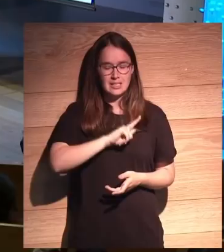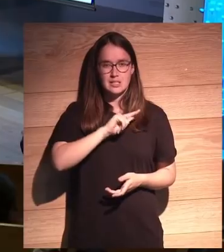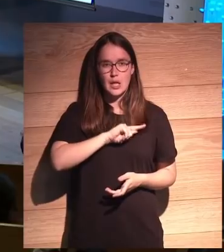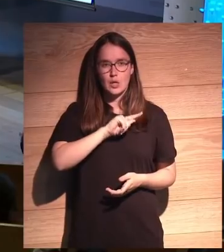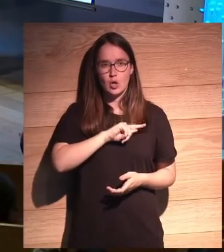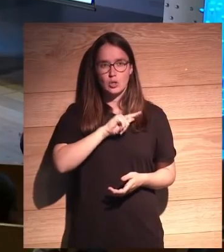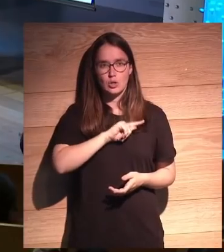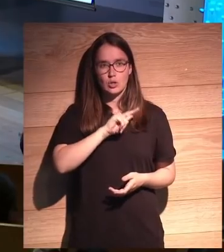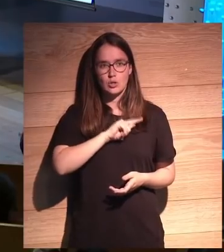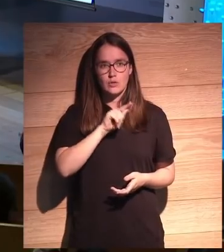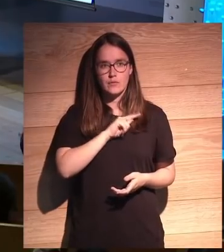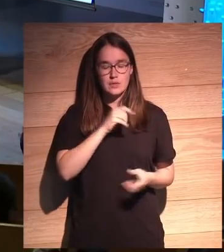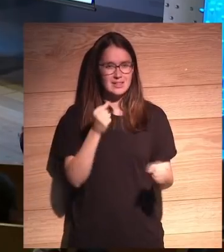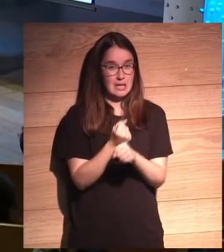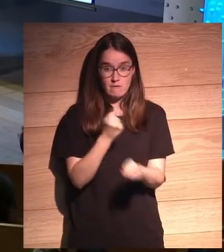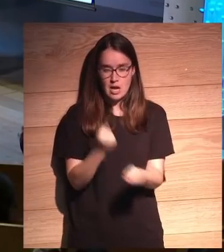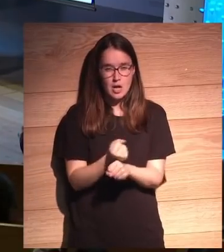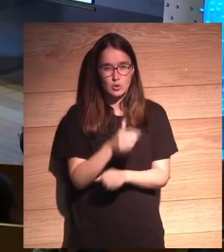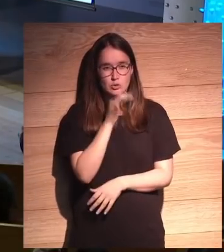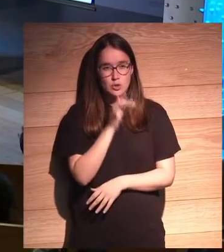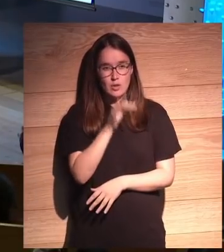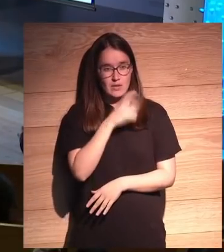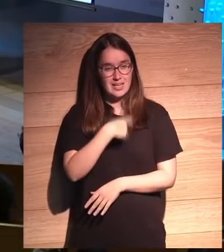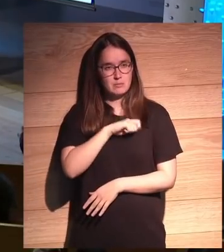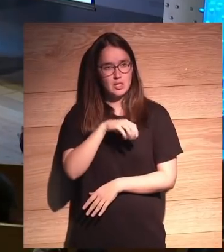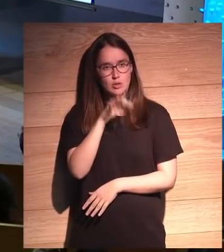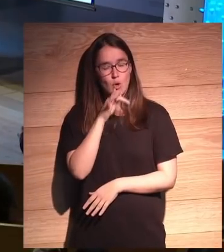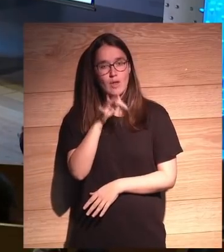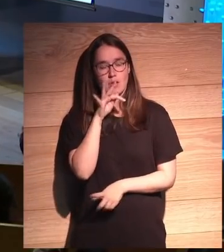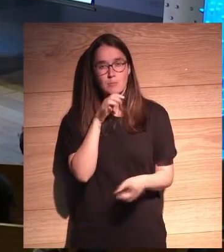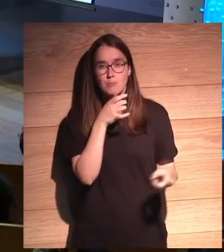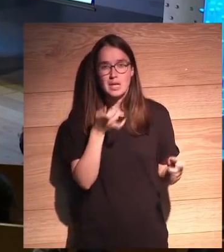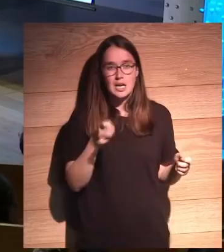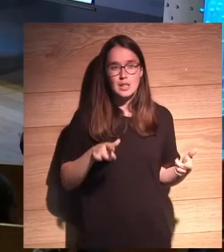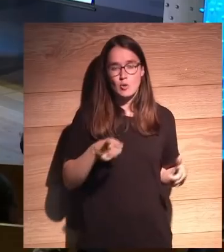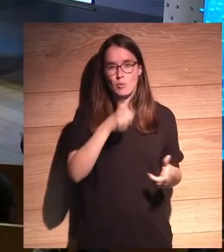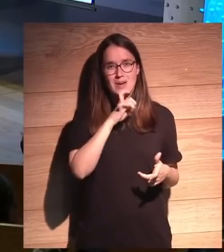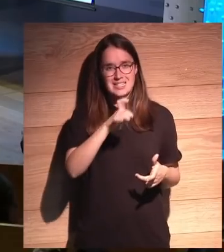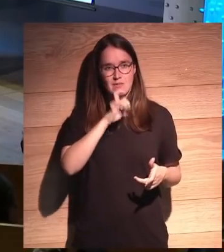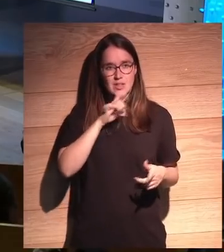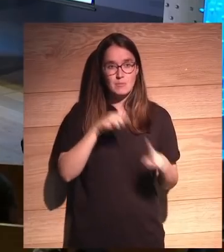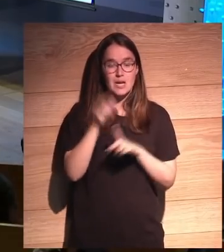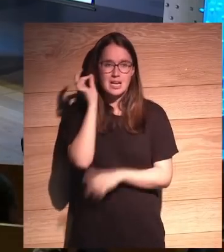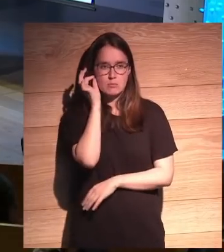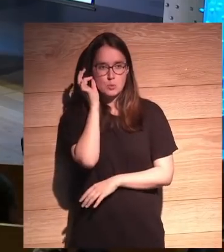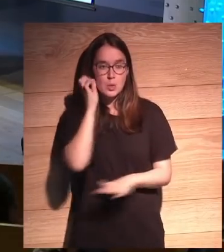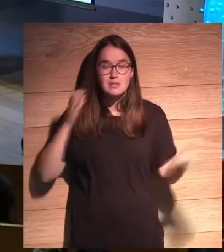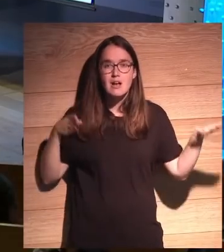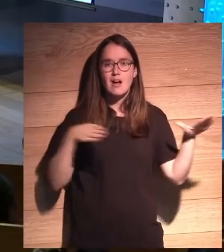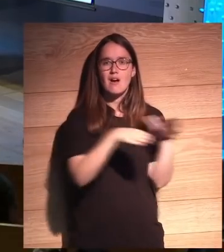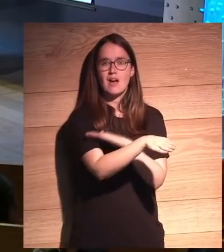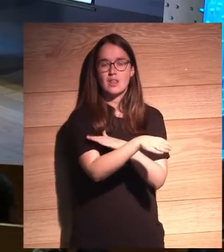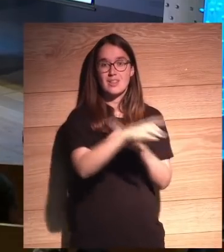sensación, aparte de que queda muchísimo trabajo por hacer todavía en España, pero da la sensación de que era más difícil para las mujeres acceder a